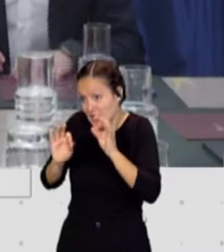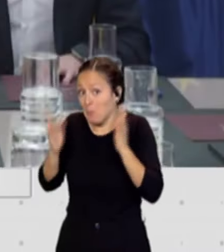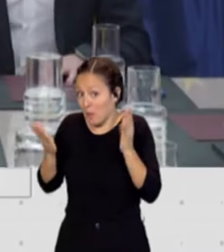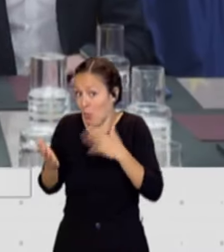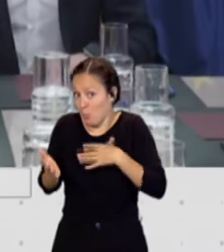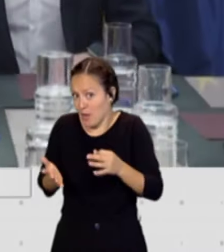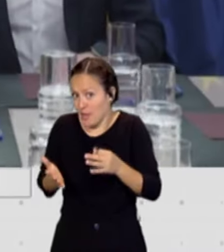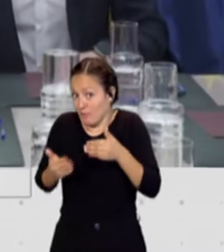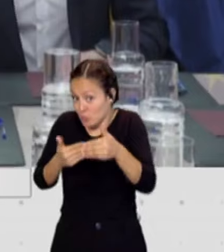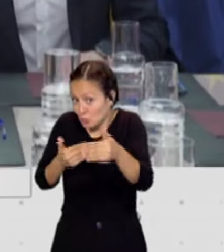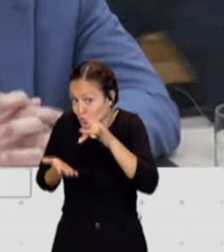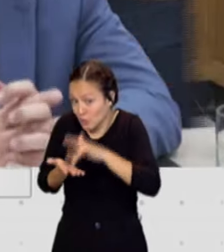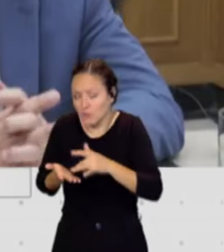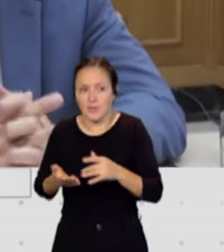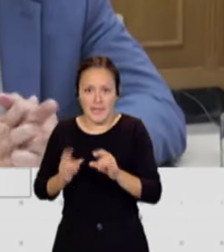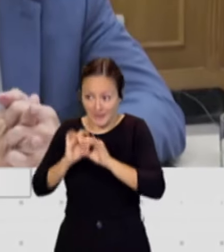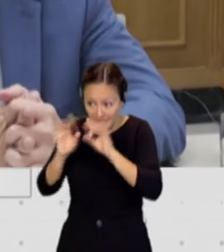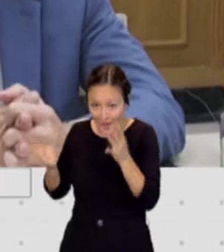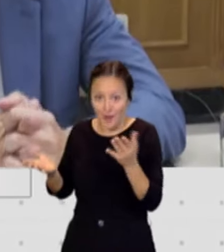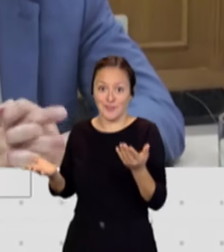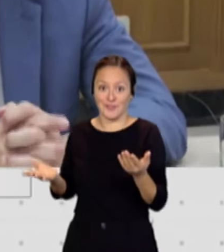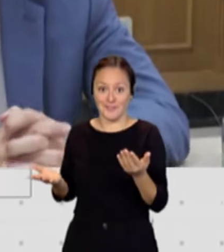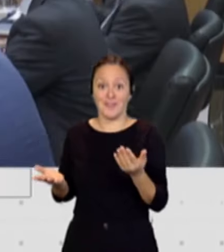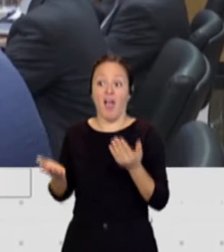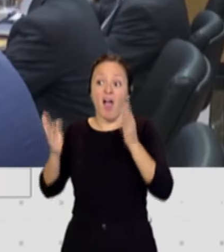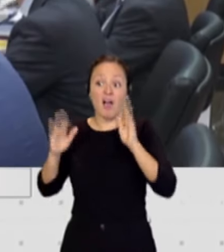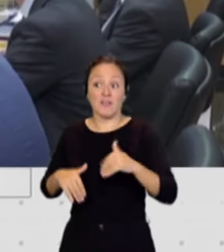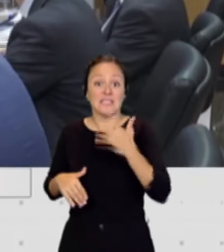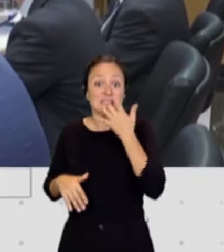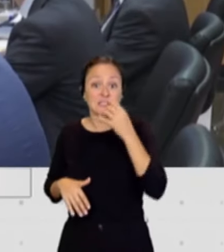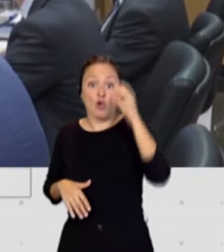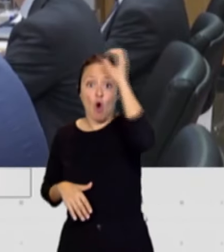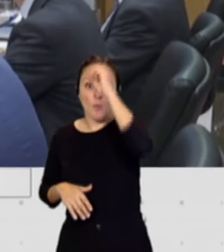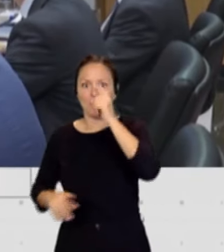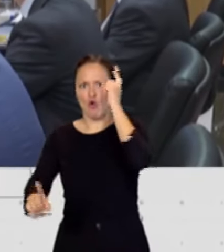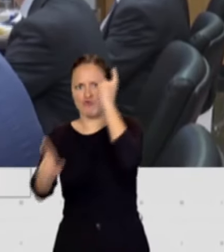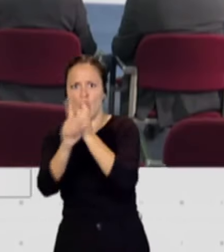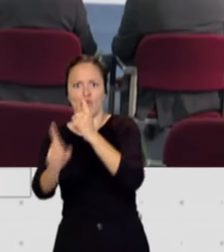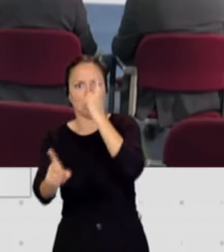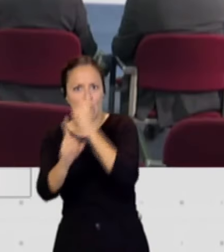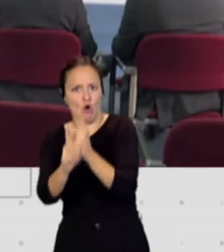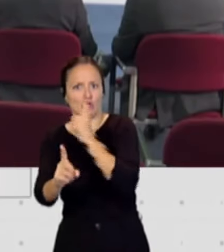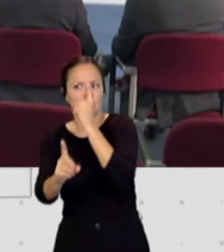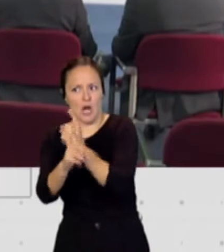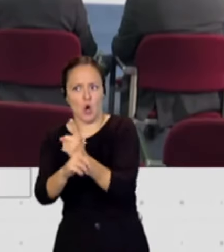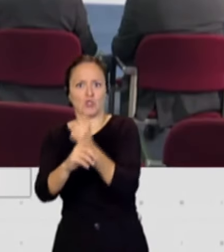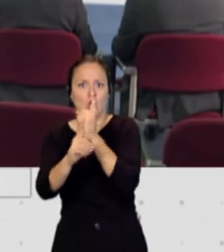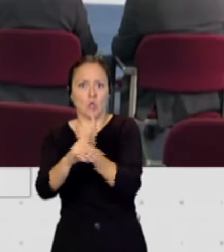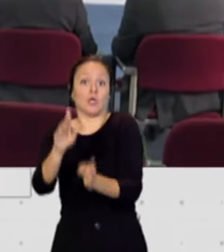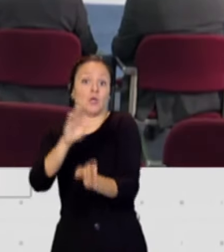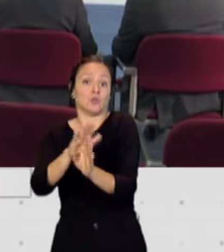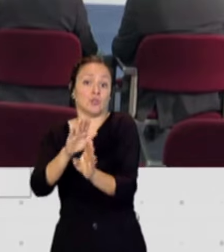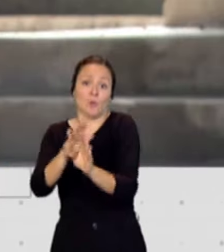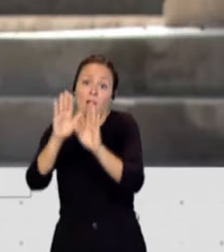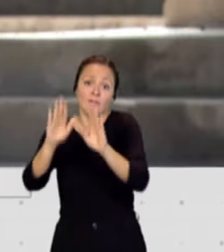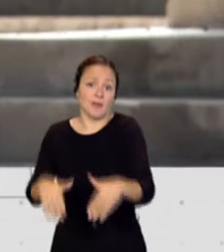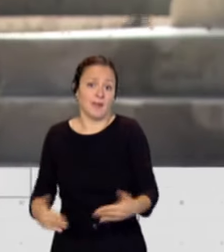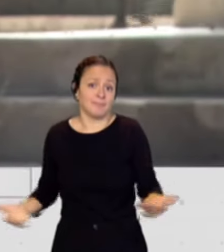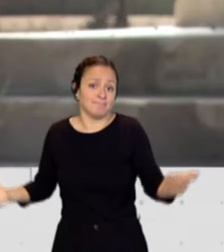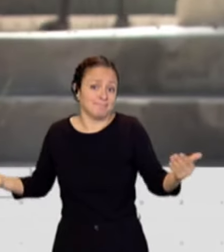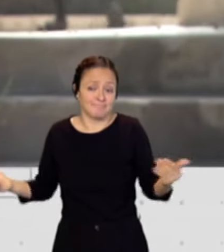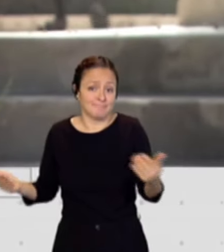Claro que sí y es la única posible de mantenerse las posturas anti eh digamos anti acogidas de de por